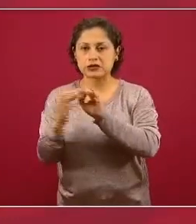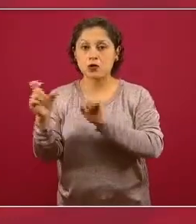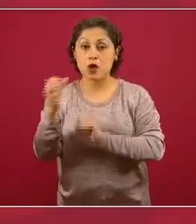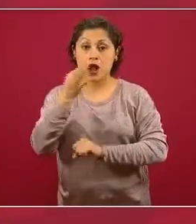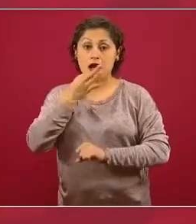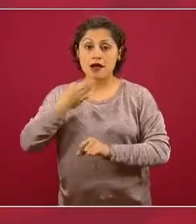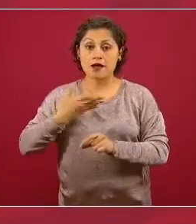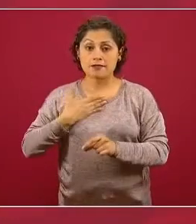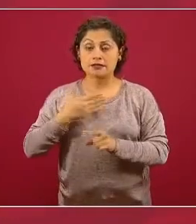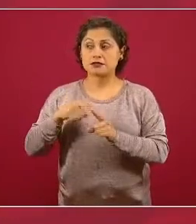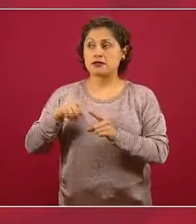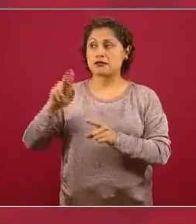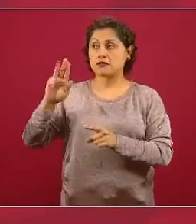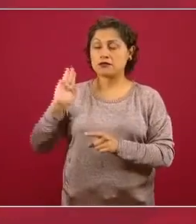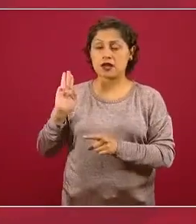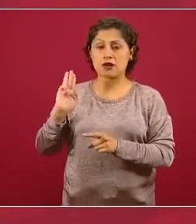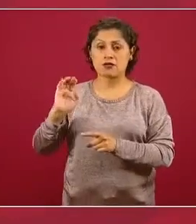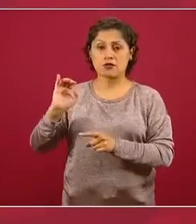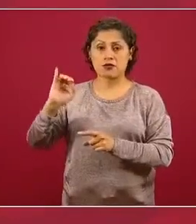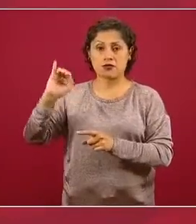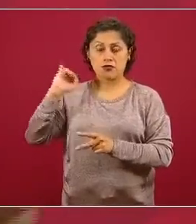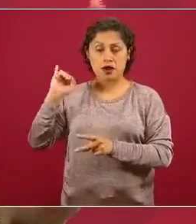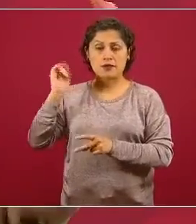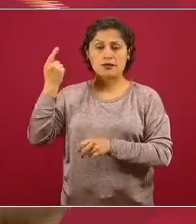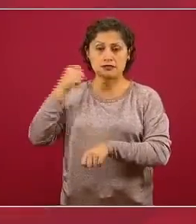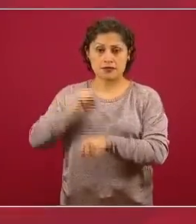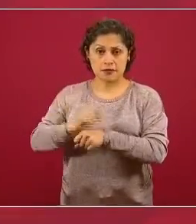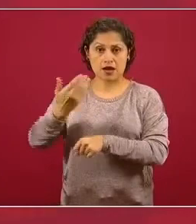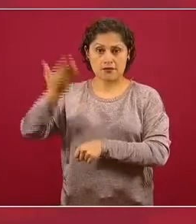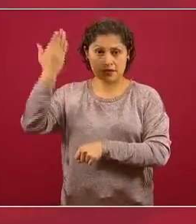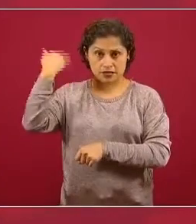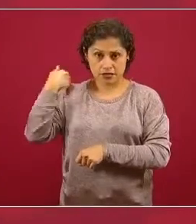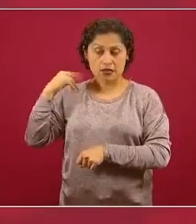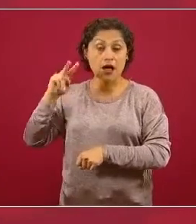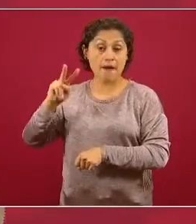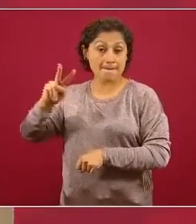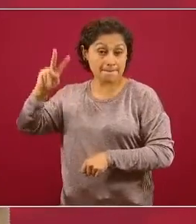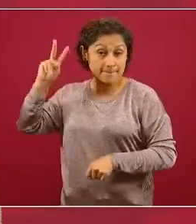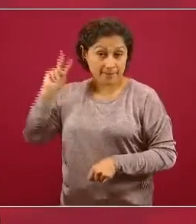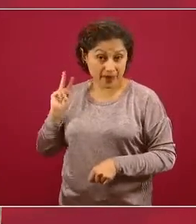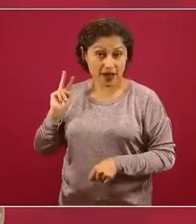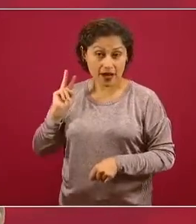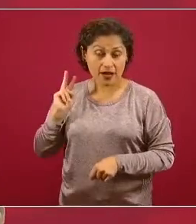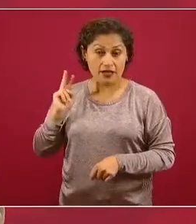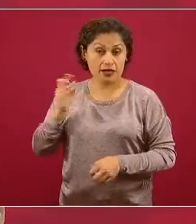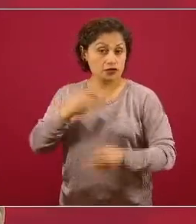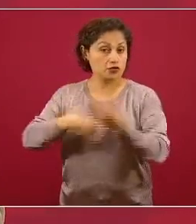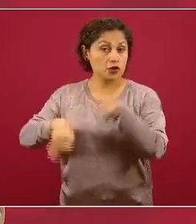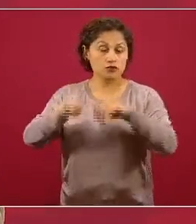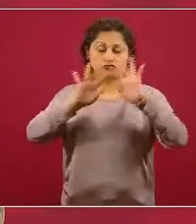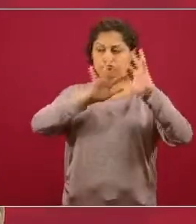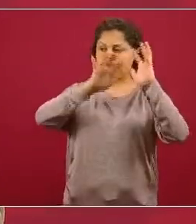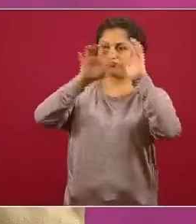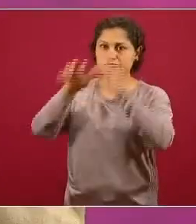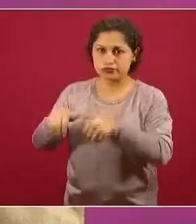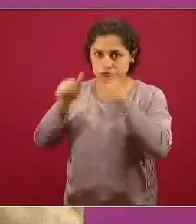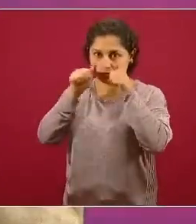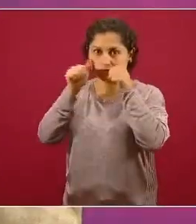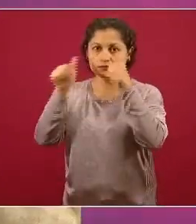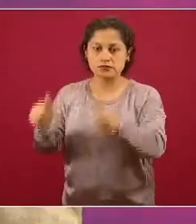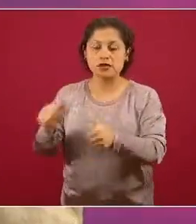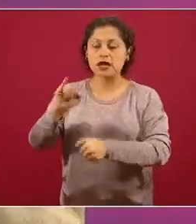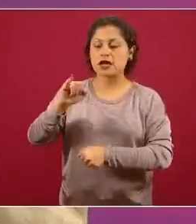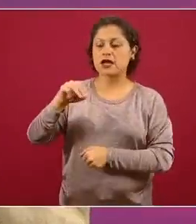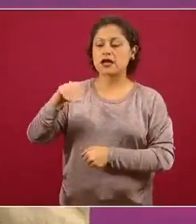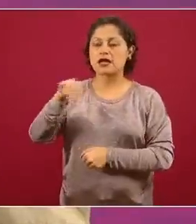la semana pasada, se concretó el viernes y enseguida todos actuamos. El Instituto Mexicano del Seguro Social